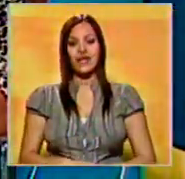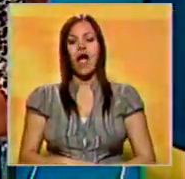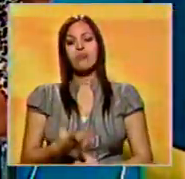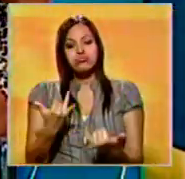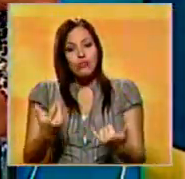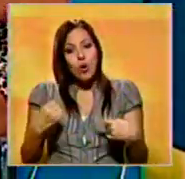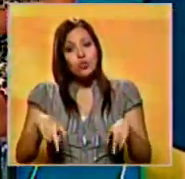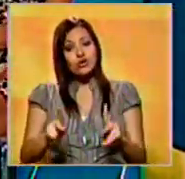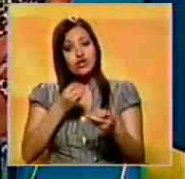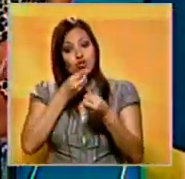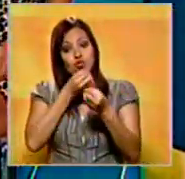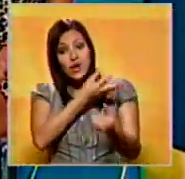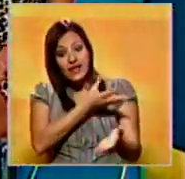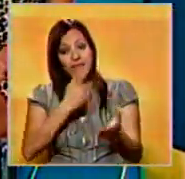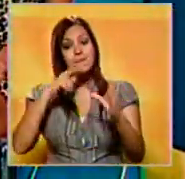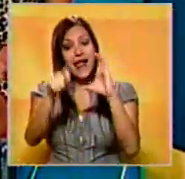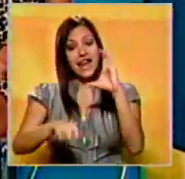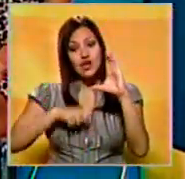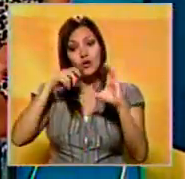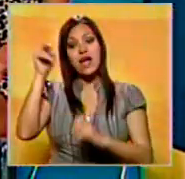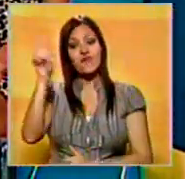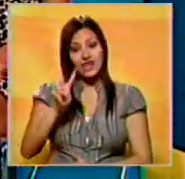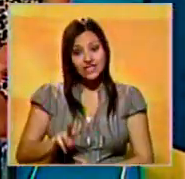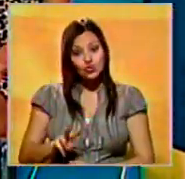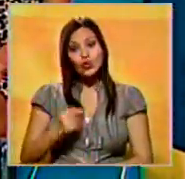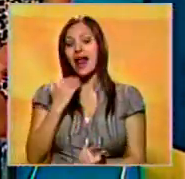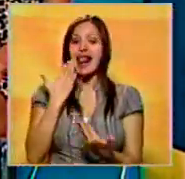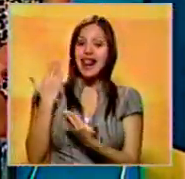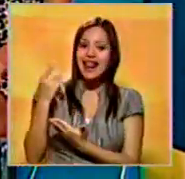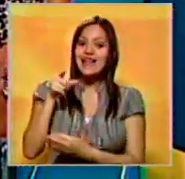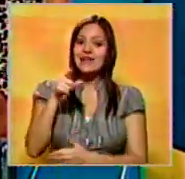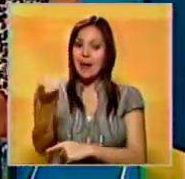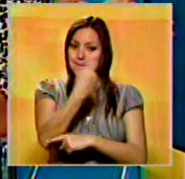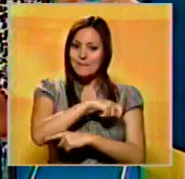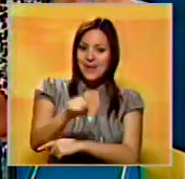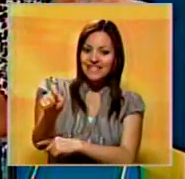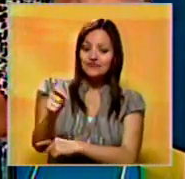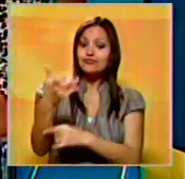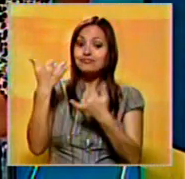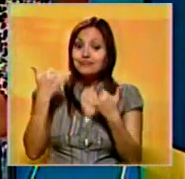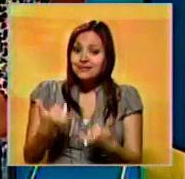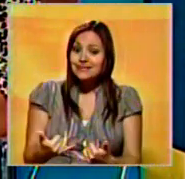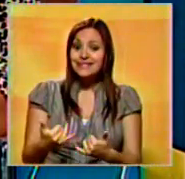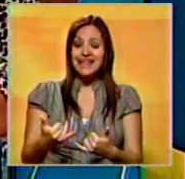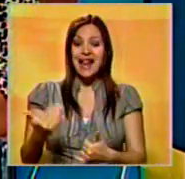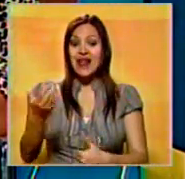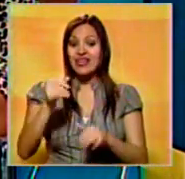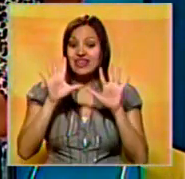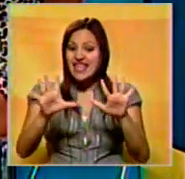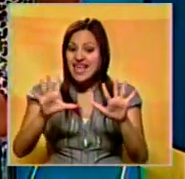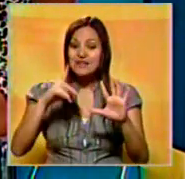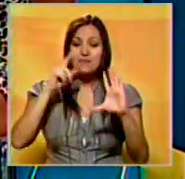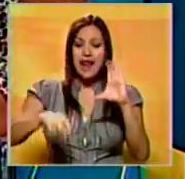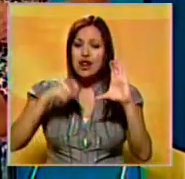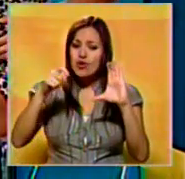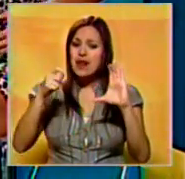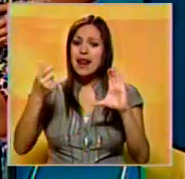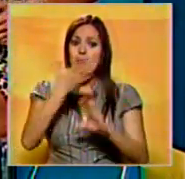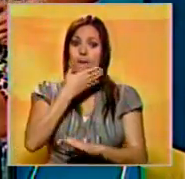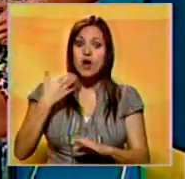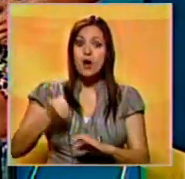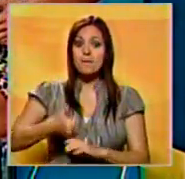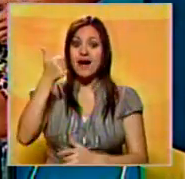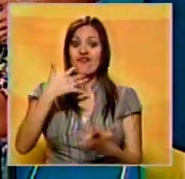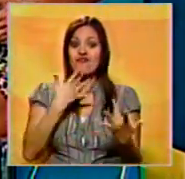esta oportunidad les contamos que la película venezolana Papita, Maní y Tostón ya se convirtió en una de las 10 producciones más taquilleras